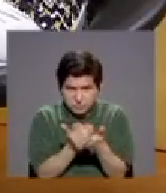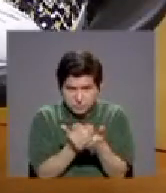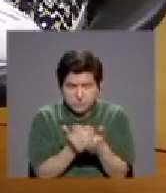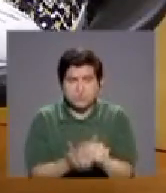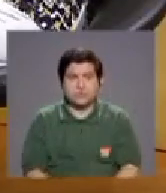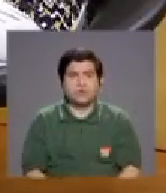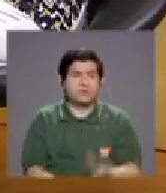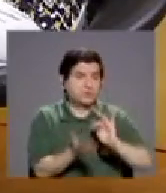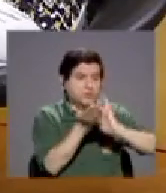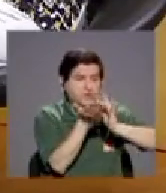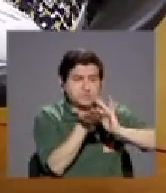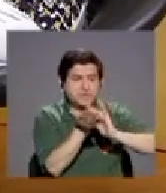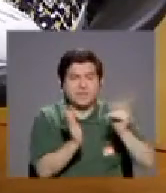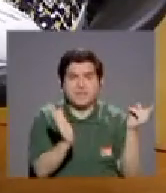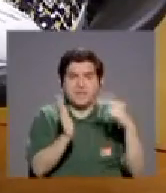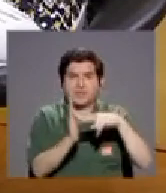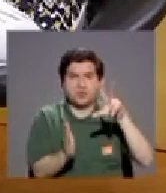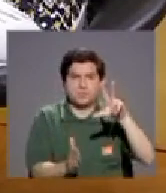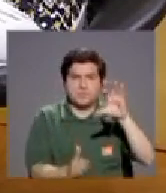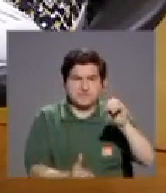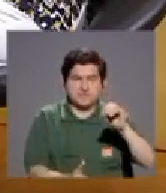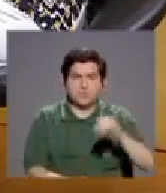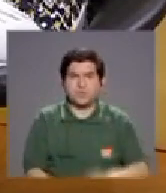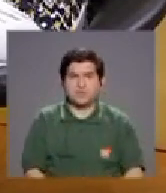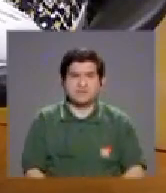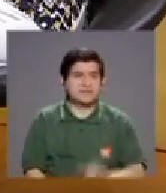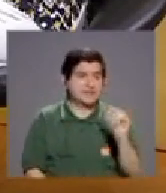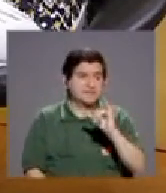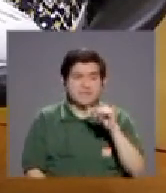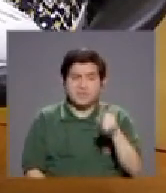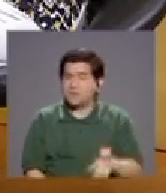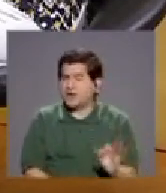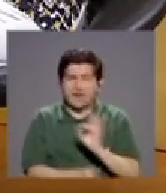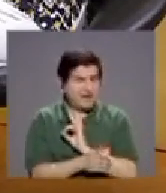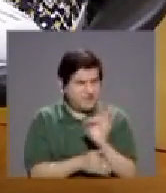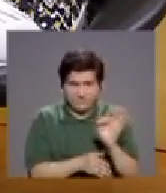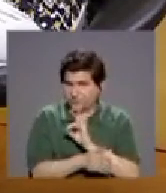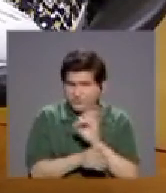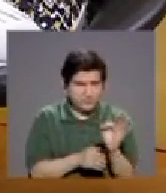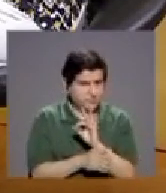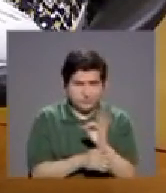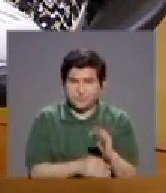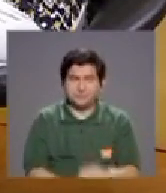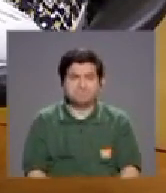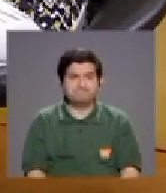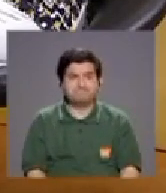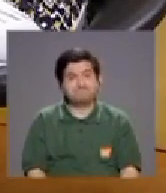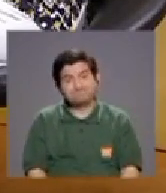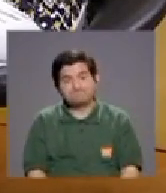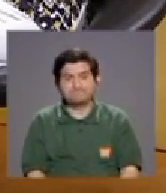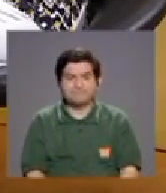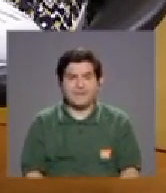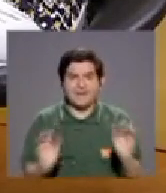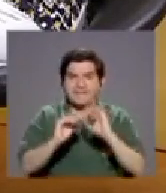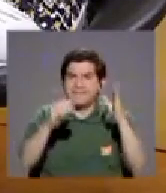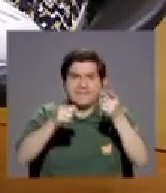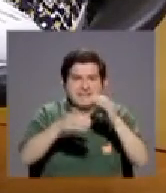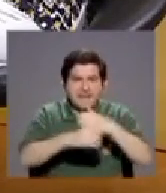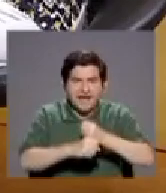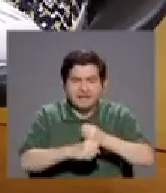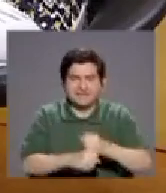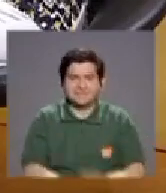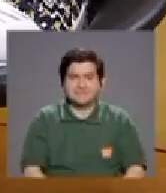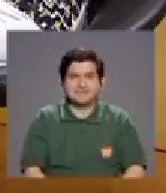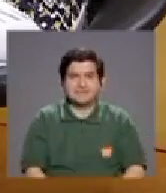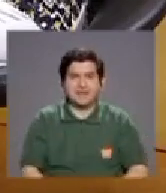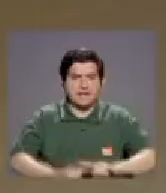los medicamentos en el 2050 sean agua de azúcar, pues no ocurre nada. Y ahí hay una diferencia